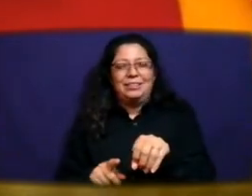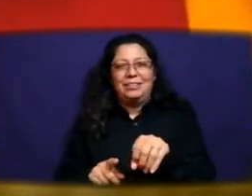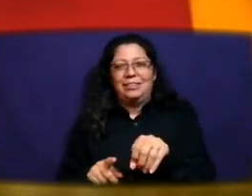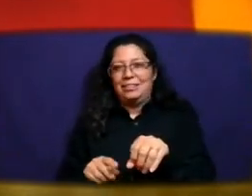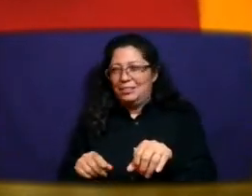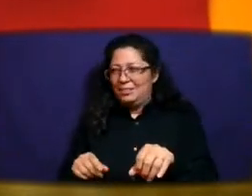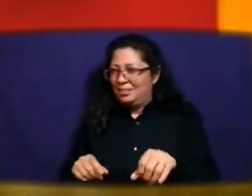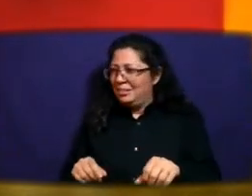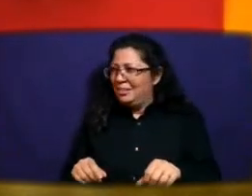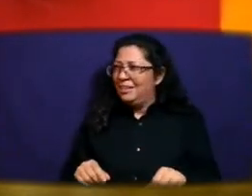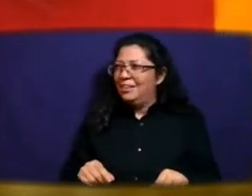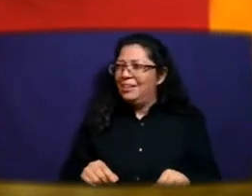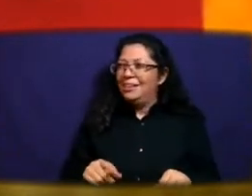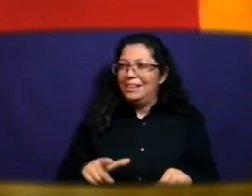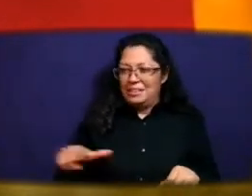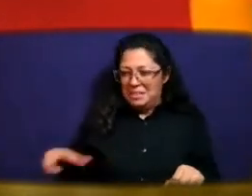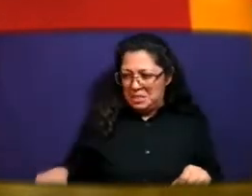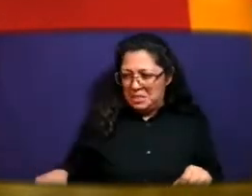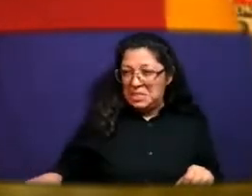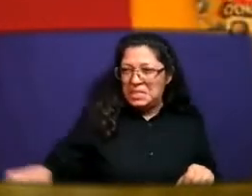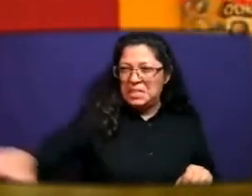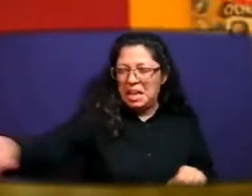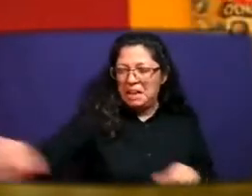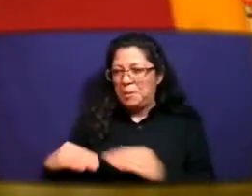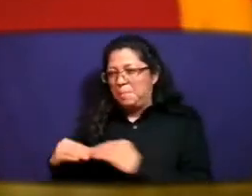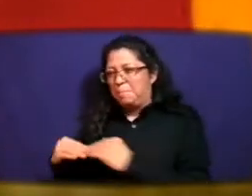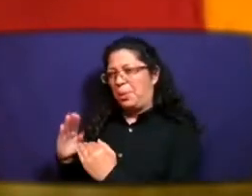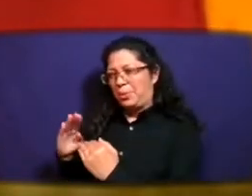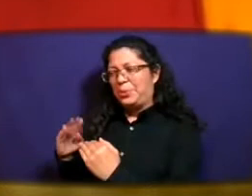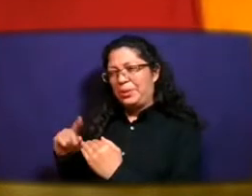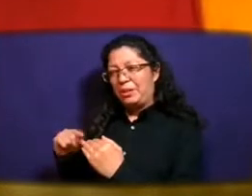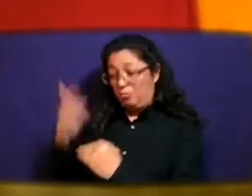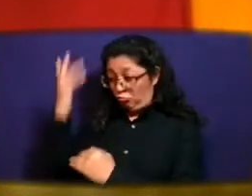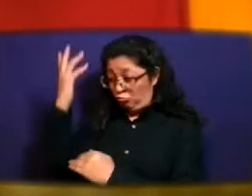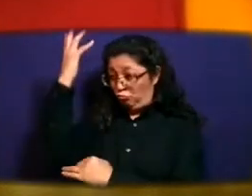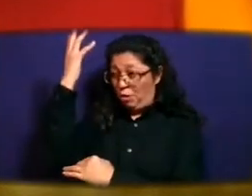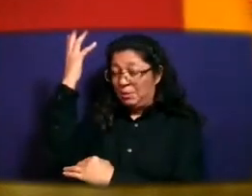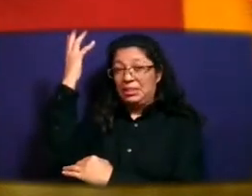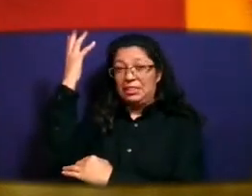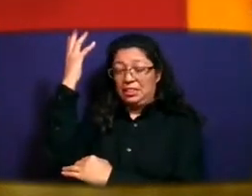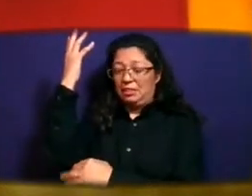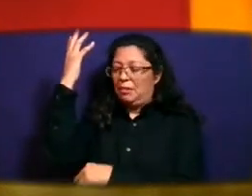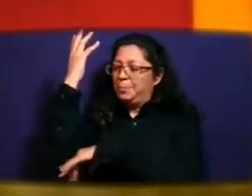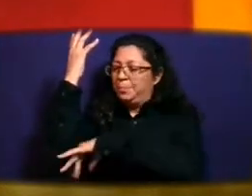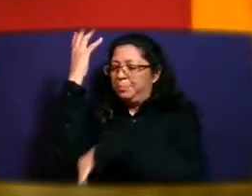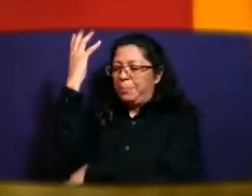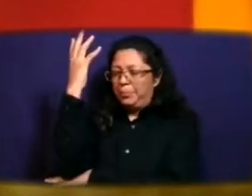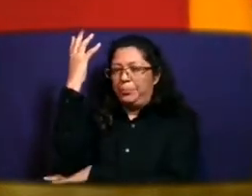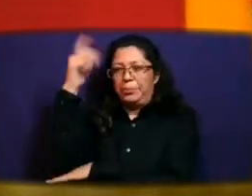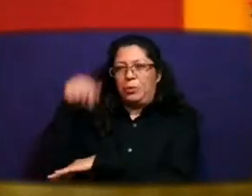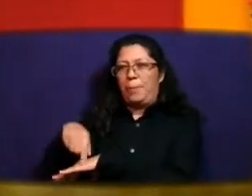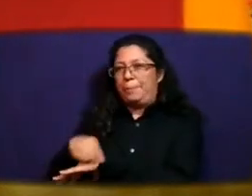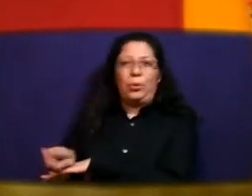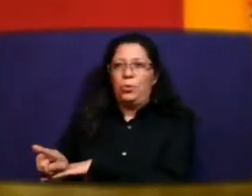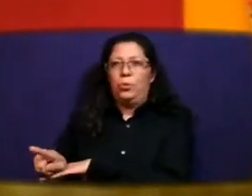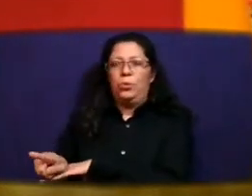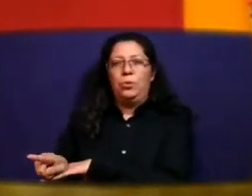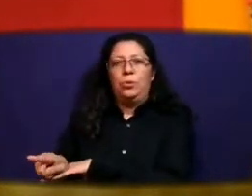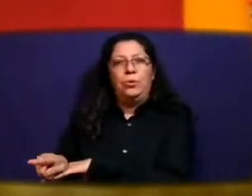Crece árboles en la banqueta. Deja que sus raíces quiebren el concreto.